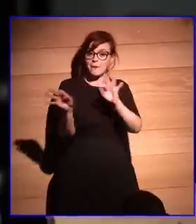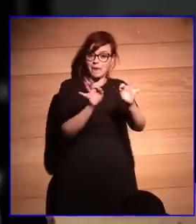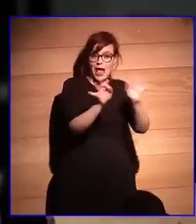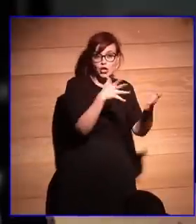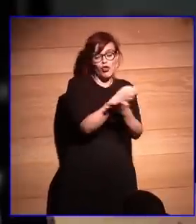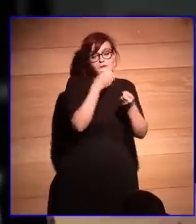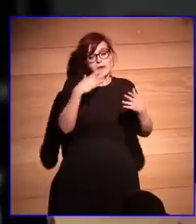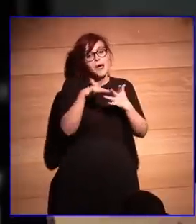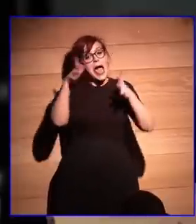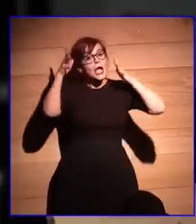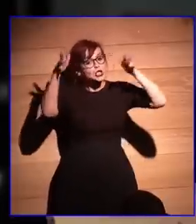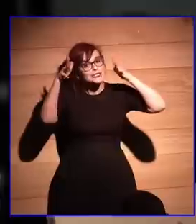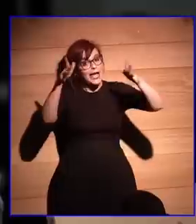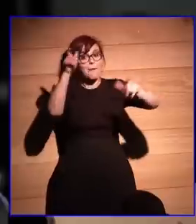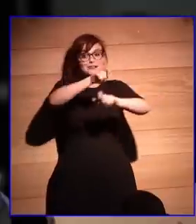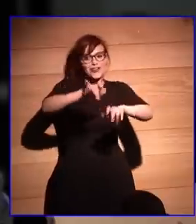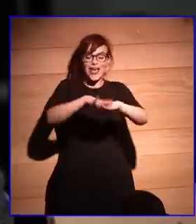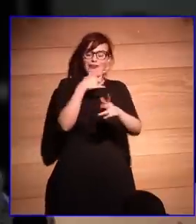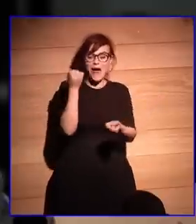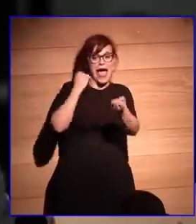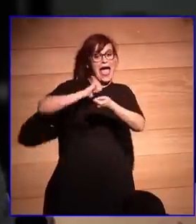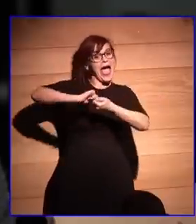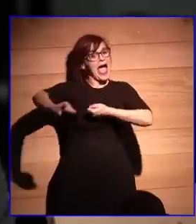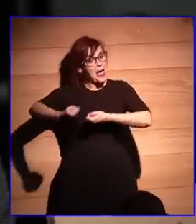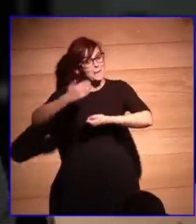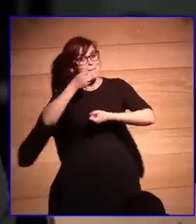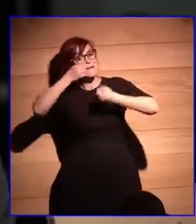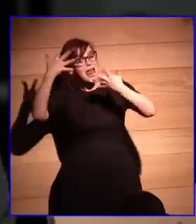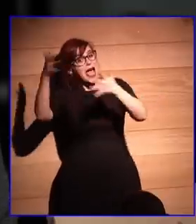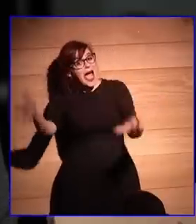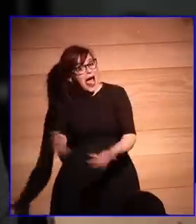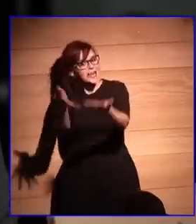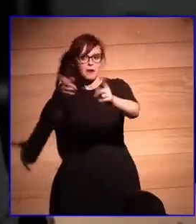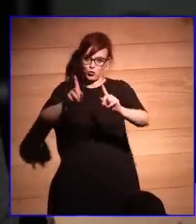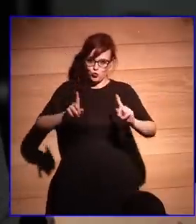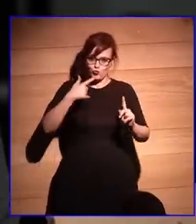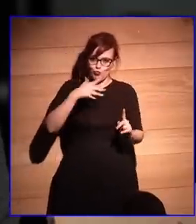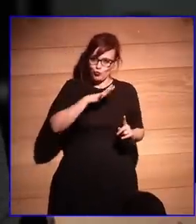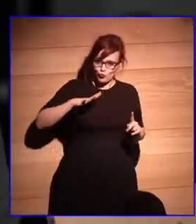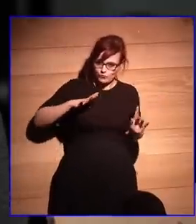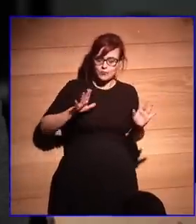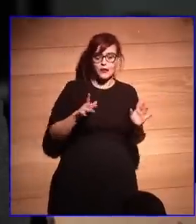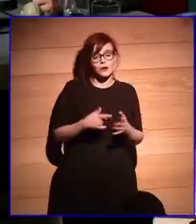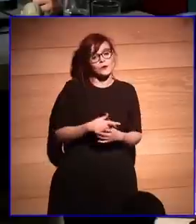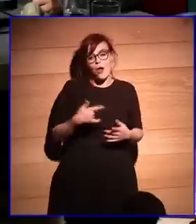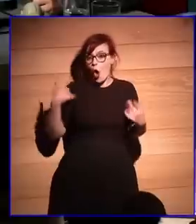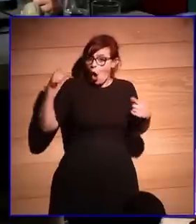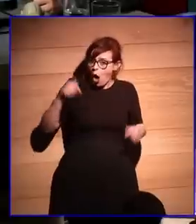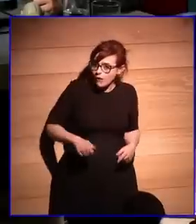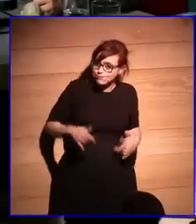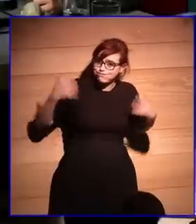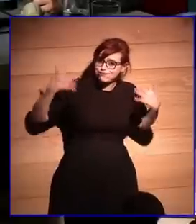interprete todo esto como una recomendación. Pero es precisamente interesante porque quien ha tenido ese pasado... No salimos de los jardines. O sea,